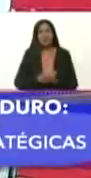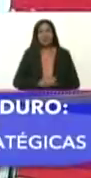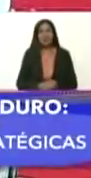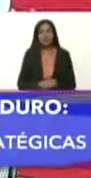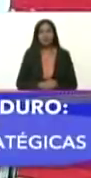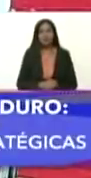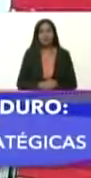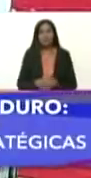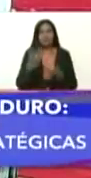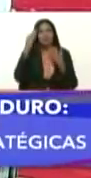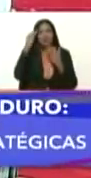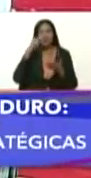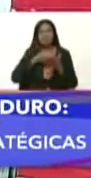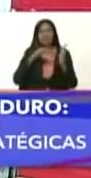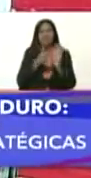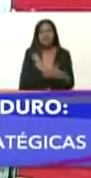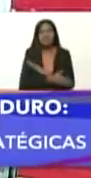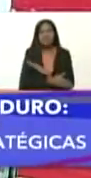¿Es el saludo de qué?